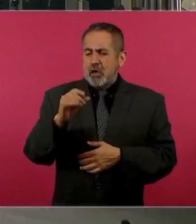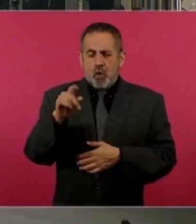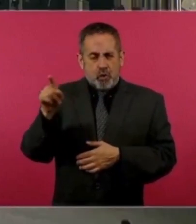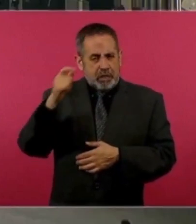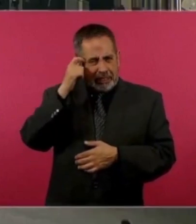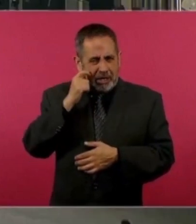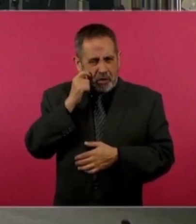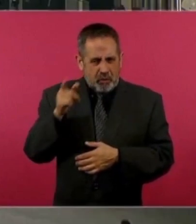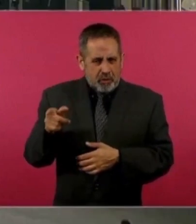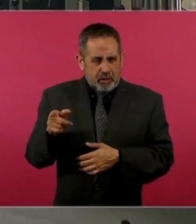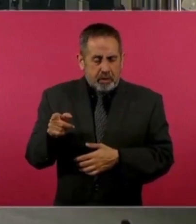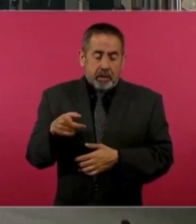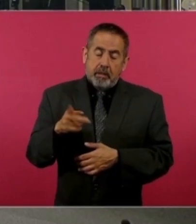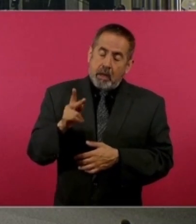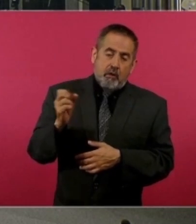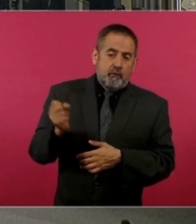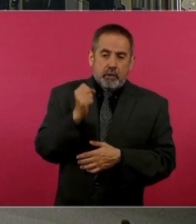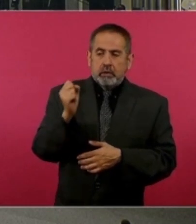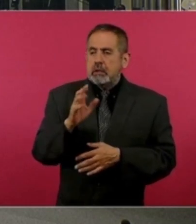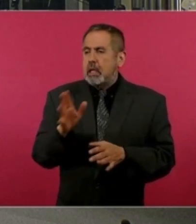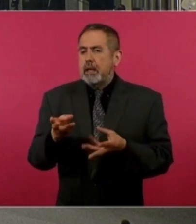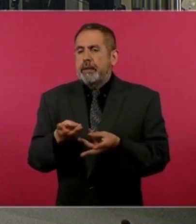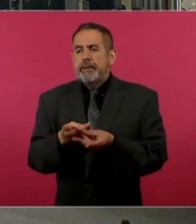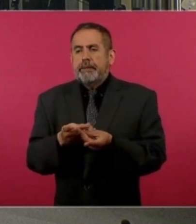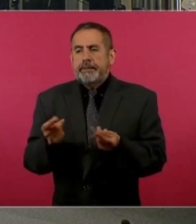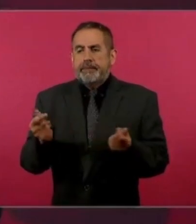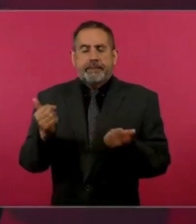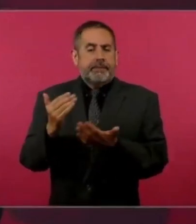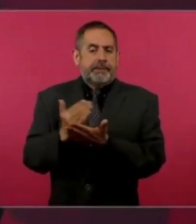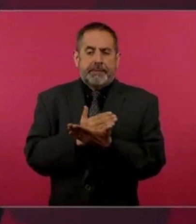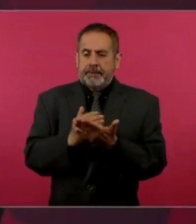que afortunadamente se resolvió.